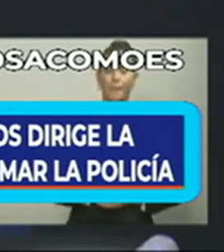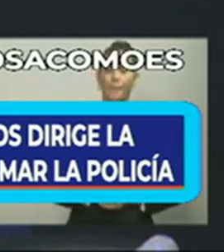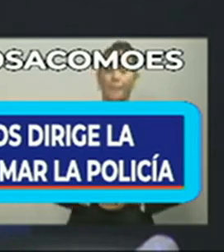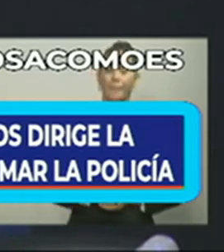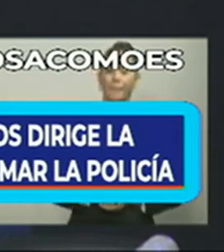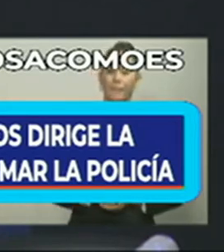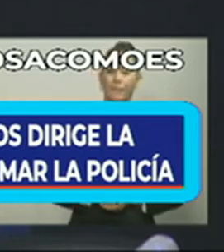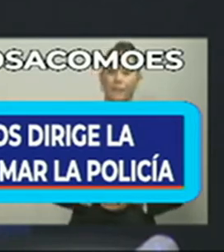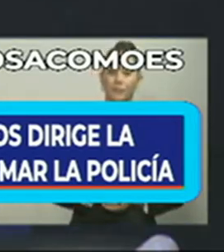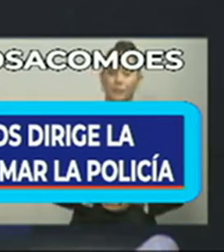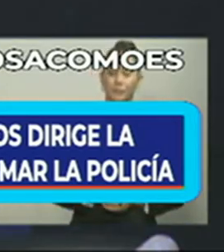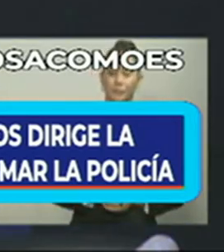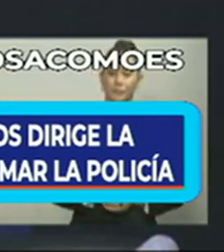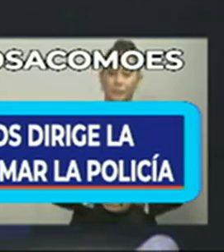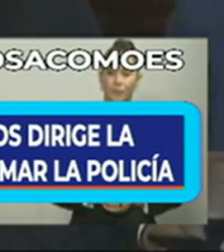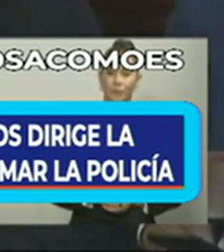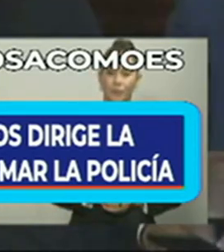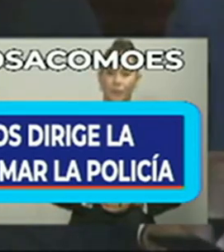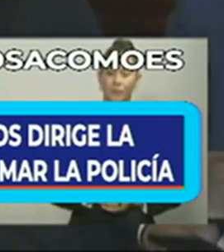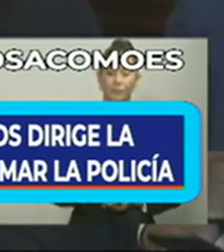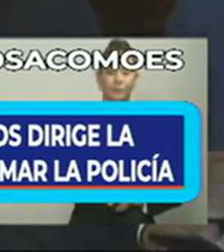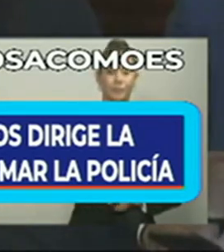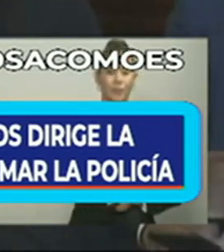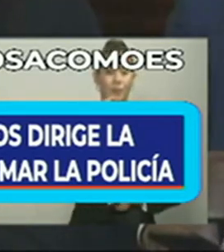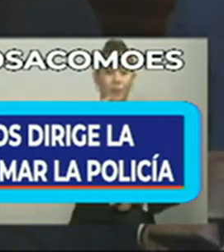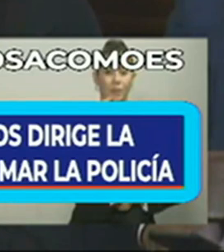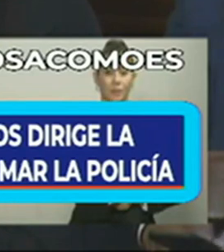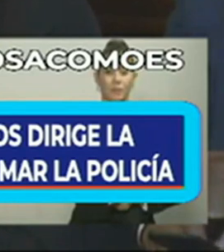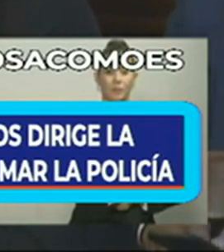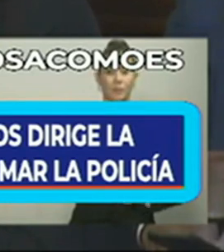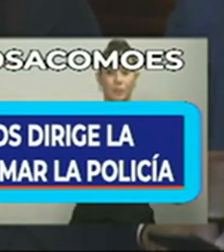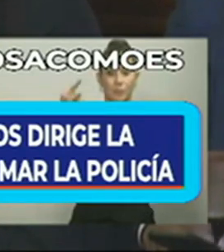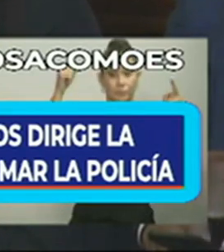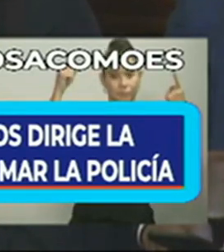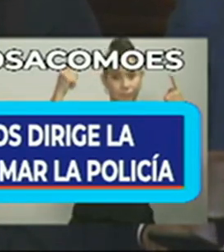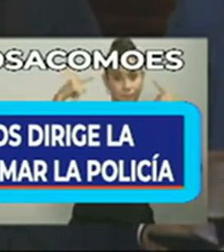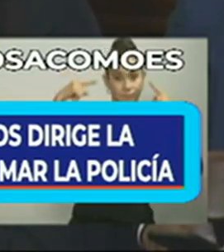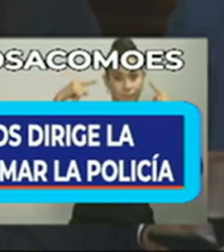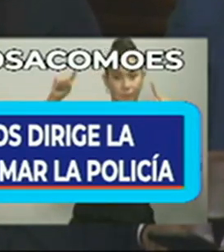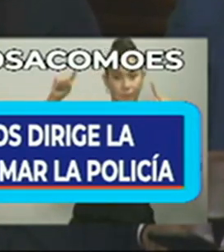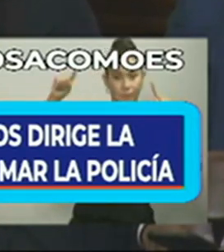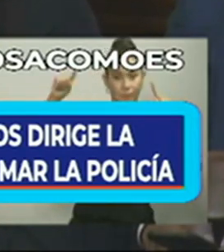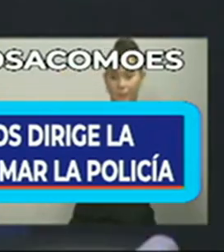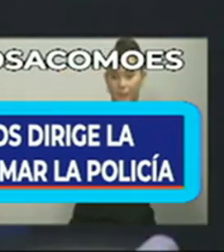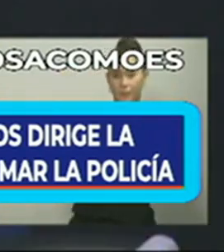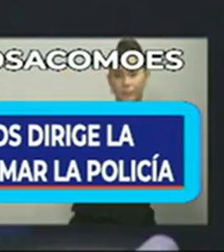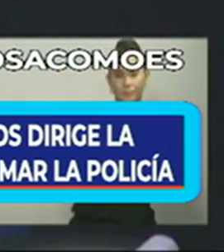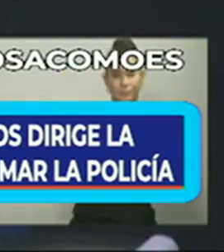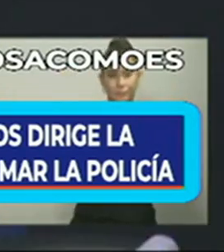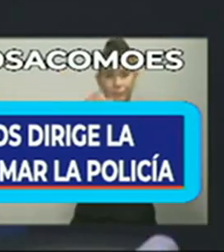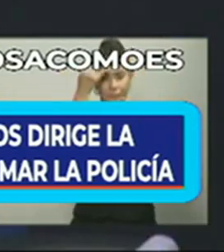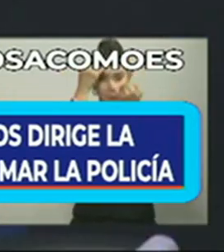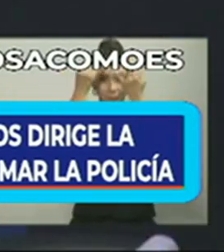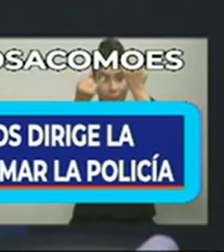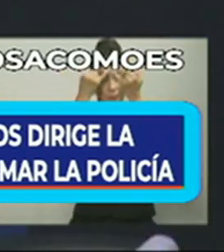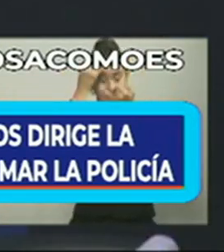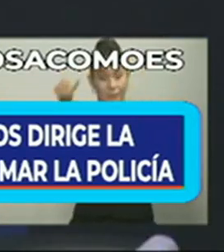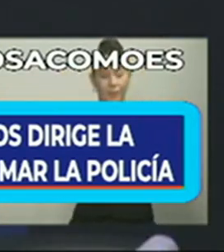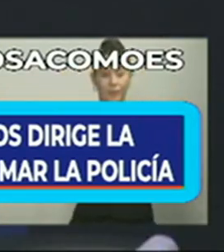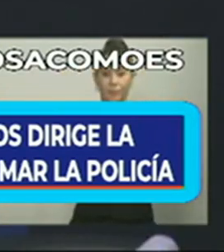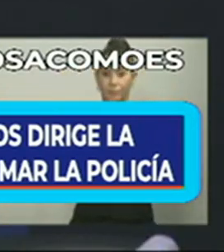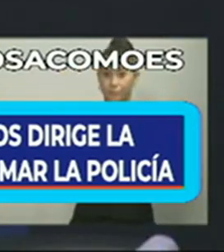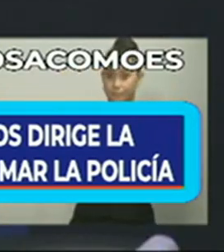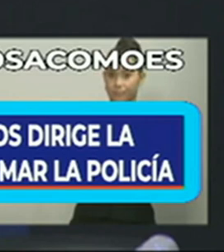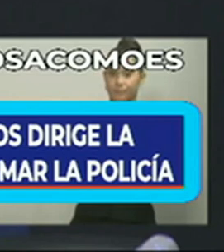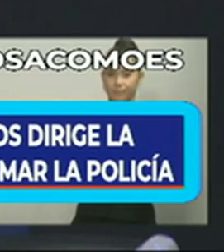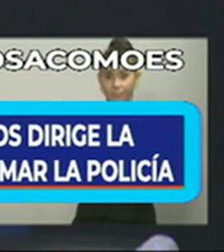Destacamos como un alto logro el intercambio permanente y la colaboración entre los órganos